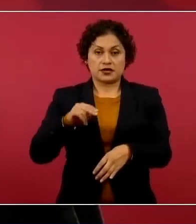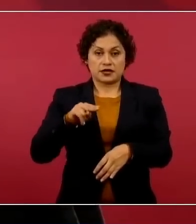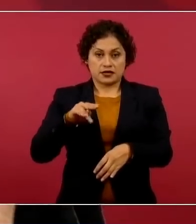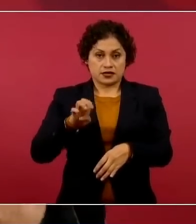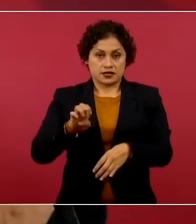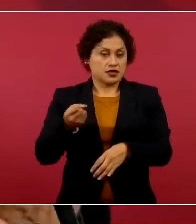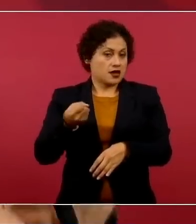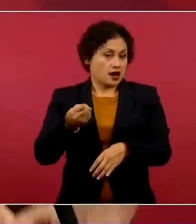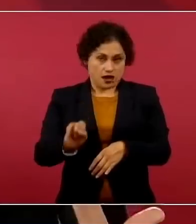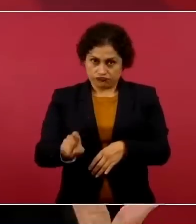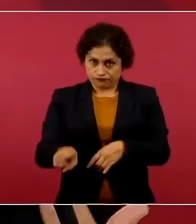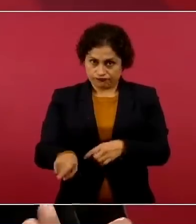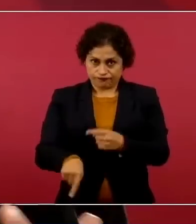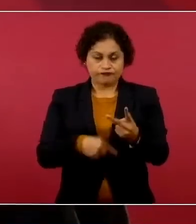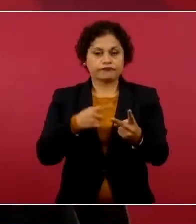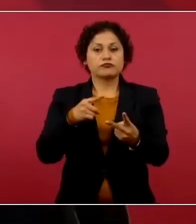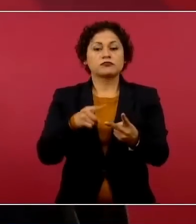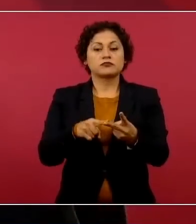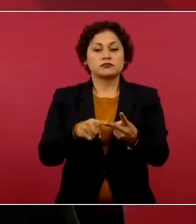el Ciro